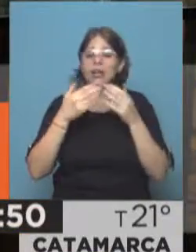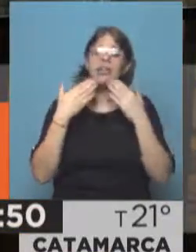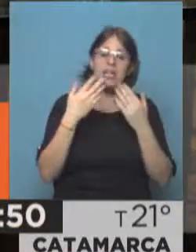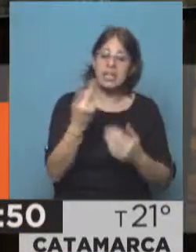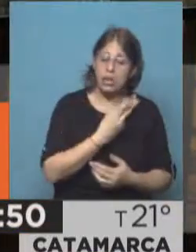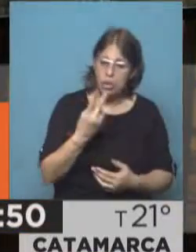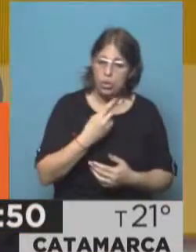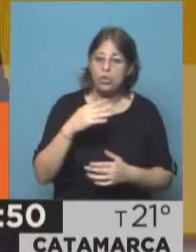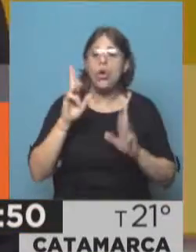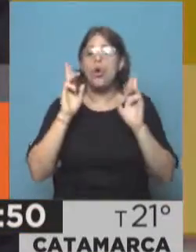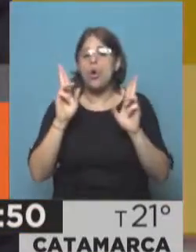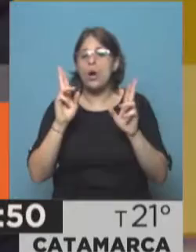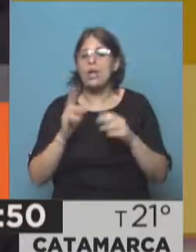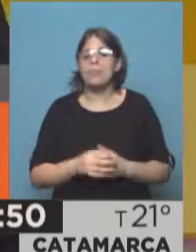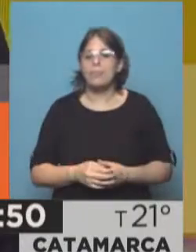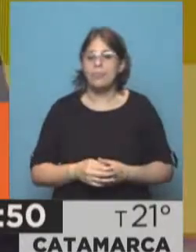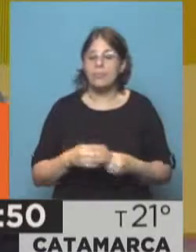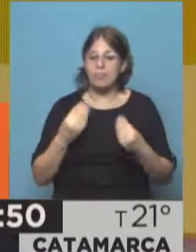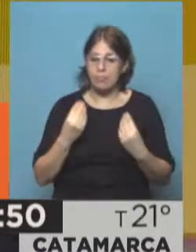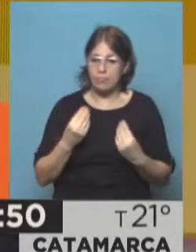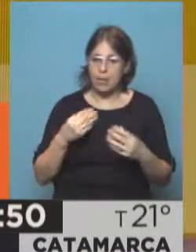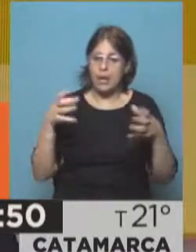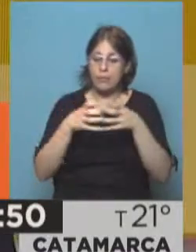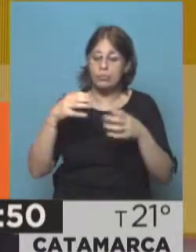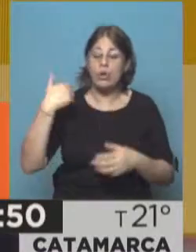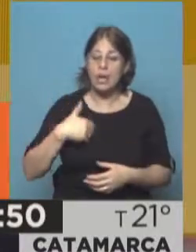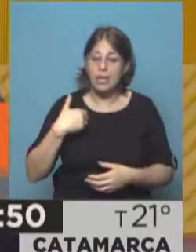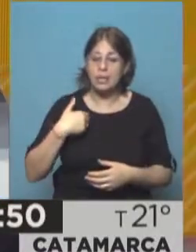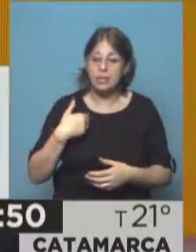Guillermo. Y esperemos que, por supuesto, también para el fútbol argentino que vuelva al Nacional B.